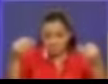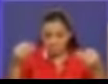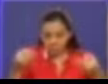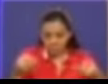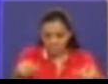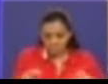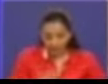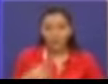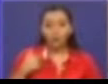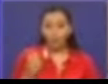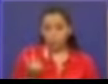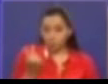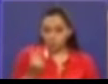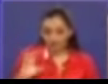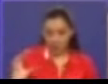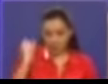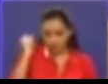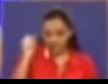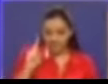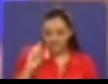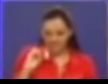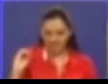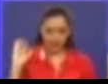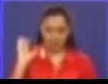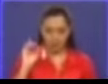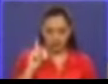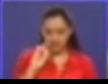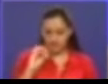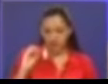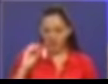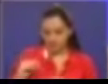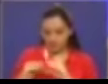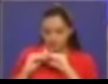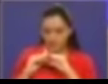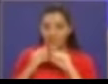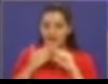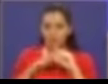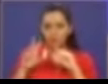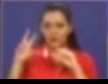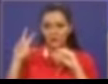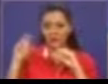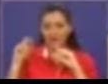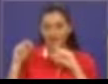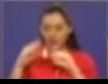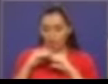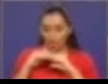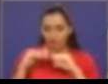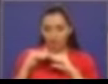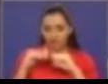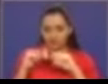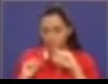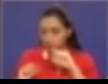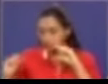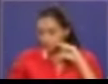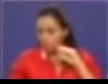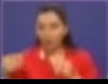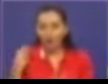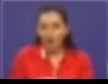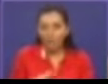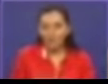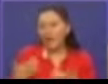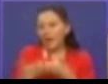decide invertir 30 en una nueva máquina, no es que le llaman gasto, le llaman inversión. Y no es que la